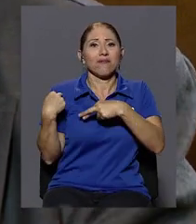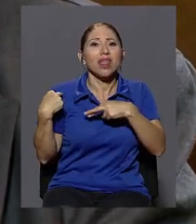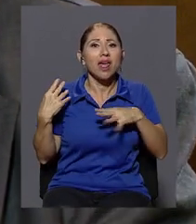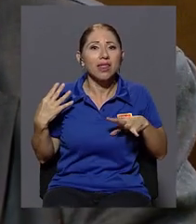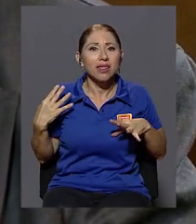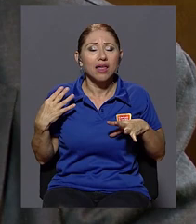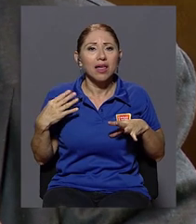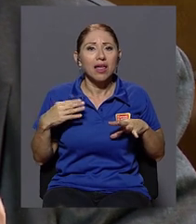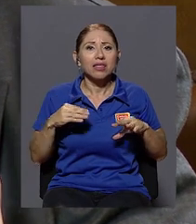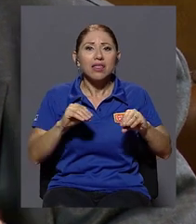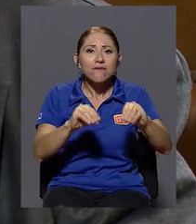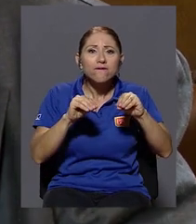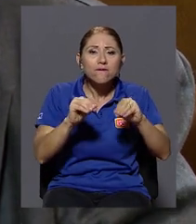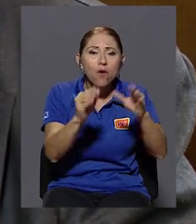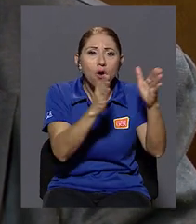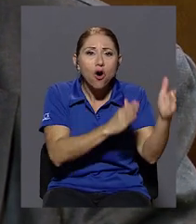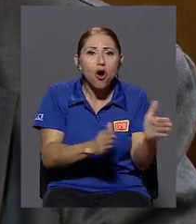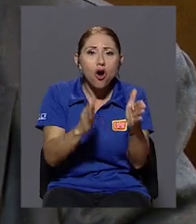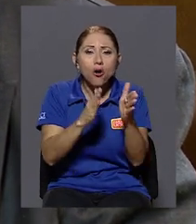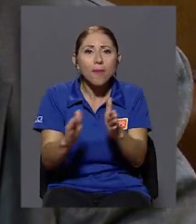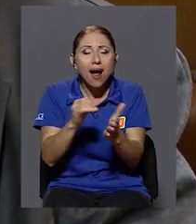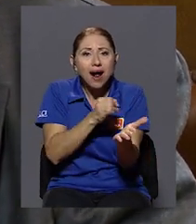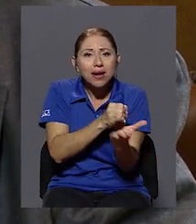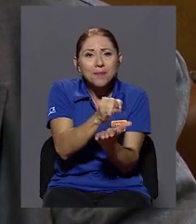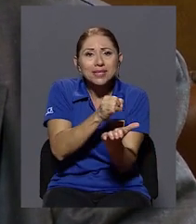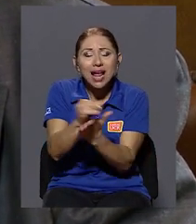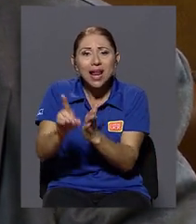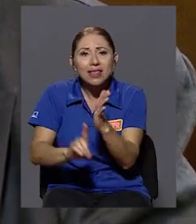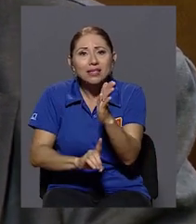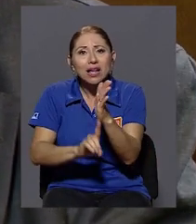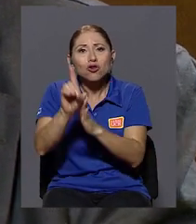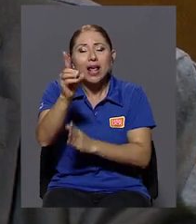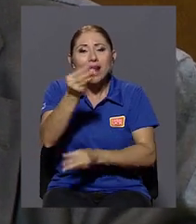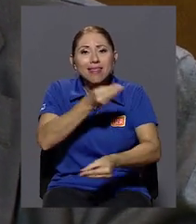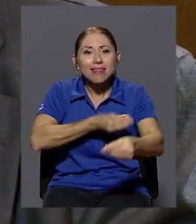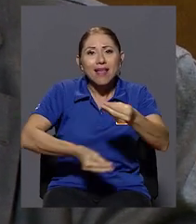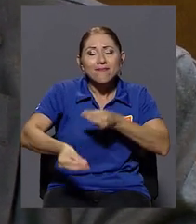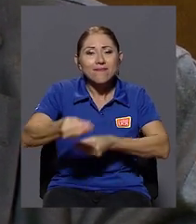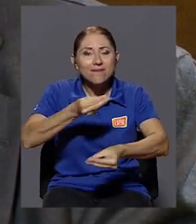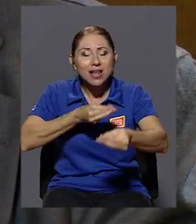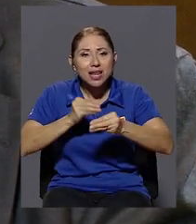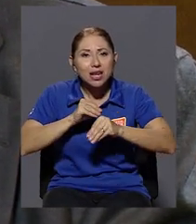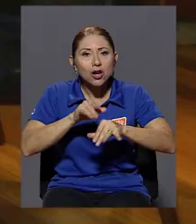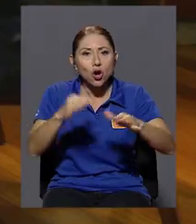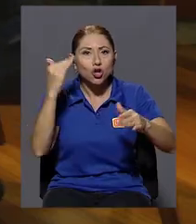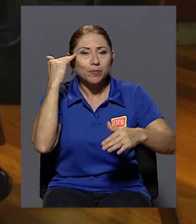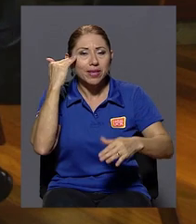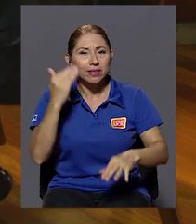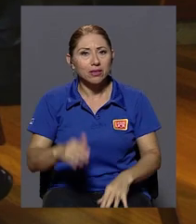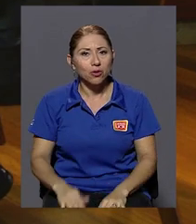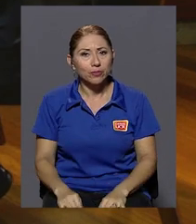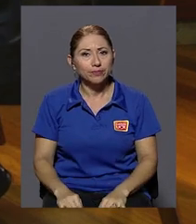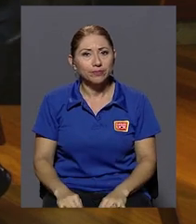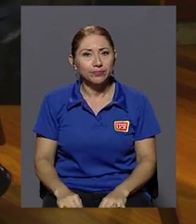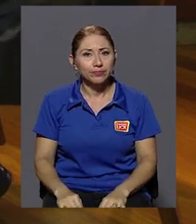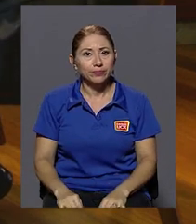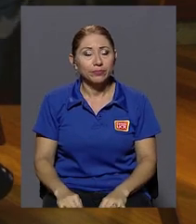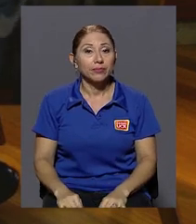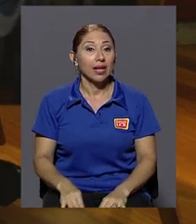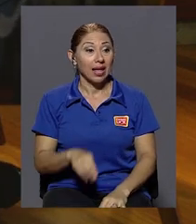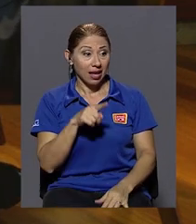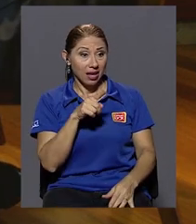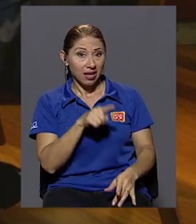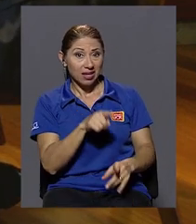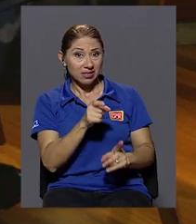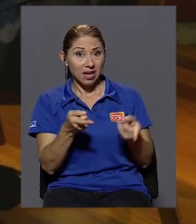de formar, de investigar, de desarrollar, de transferir conocimiento. Claro, eso se